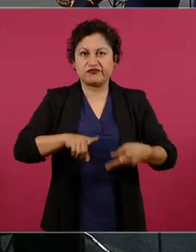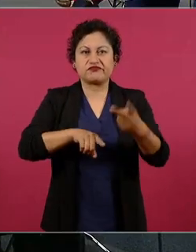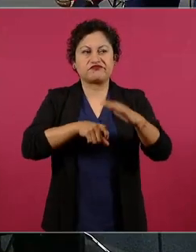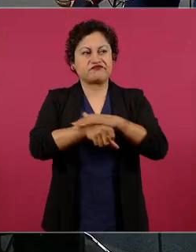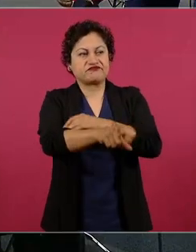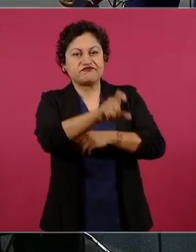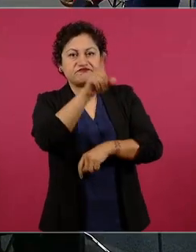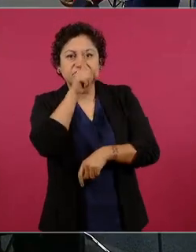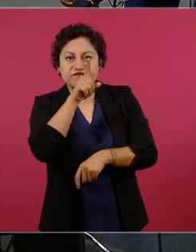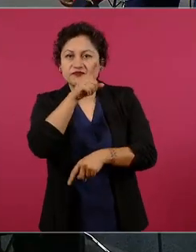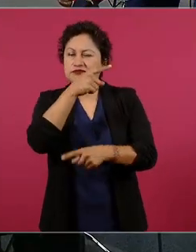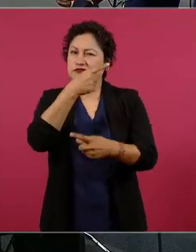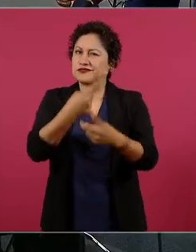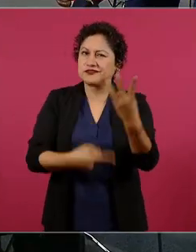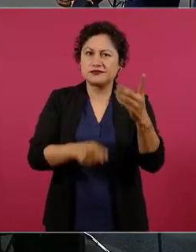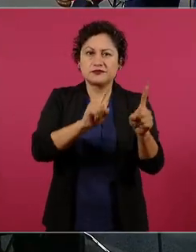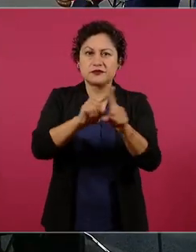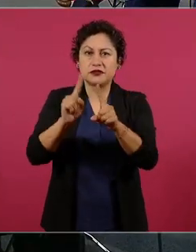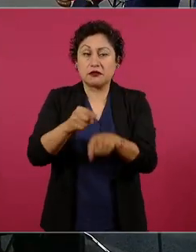mercantilista,